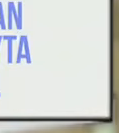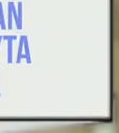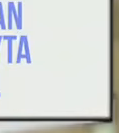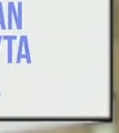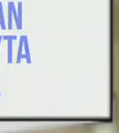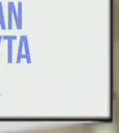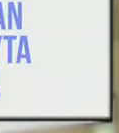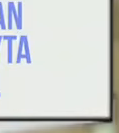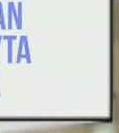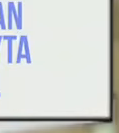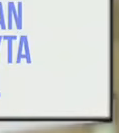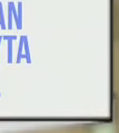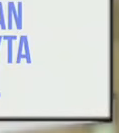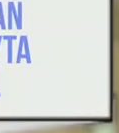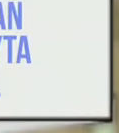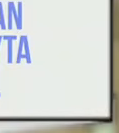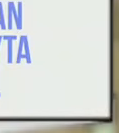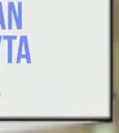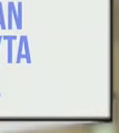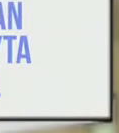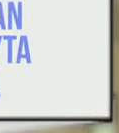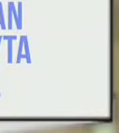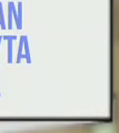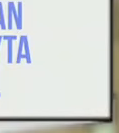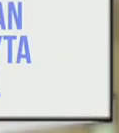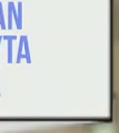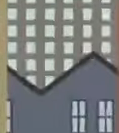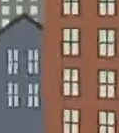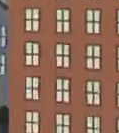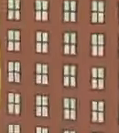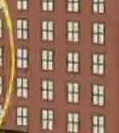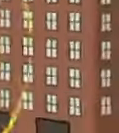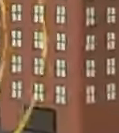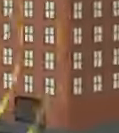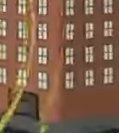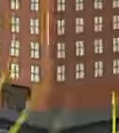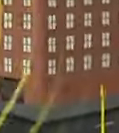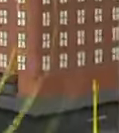Yamellaku que kayanki, nohan celularuan allí parleta yanapaj.